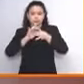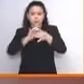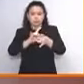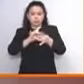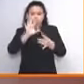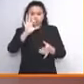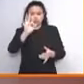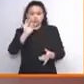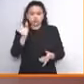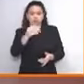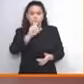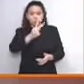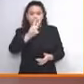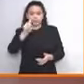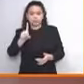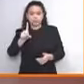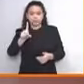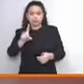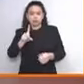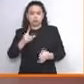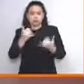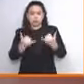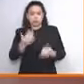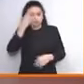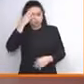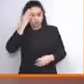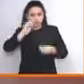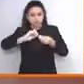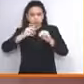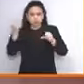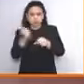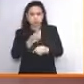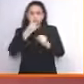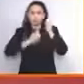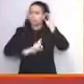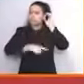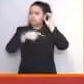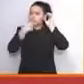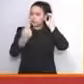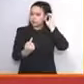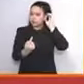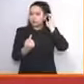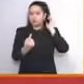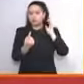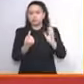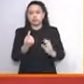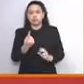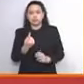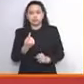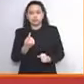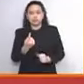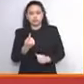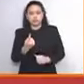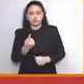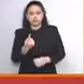números relacionados 19 y 21. Ahora vamos a conocer el número ganador para más uno.